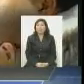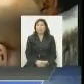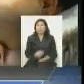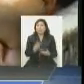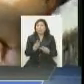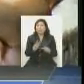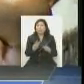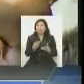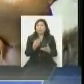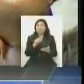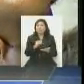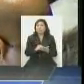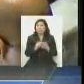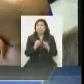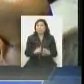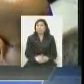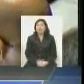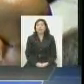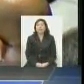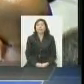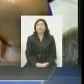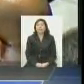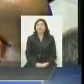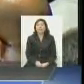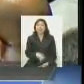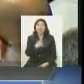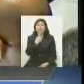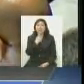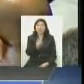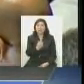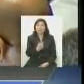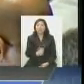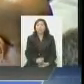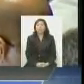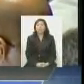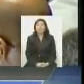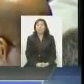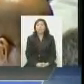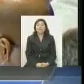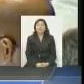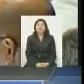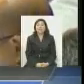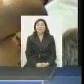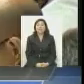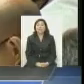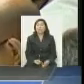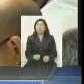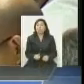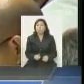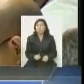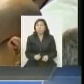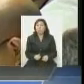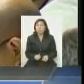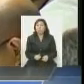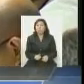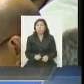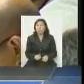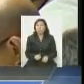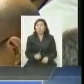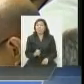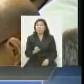valiéndose de situaciones terribles. Vamos a confirmar eso. Digo, un adelanto. Por otro lado, cuando el señor Hermógenes